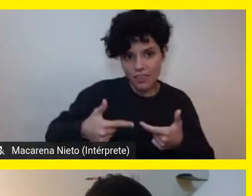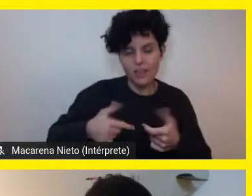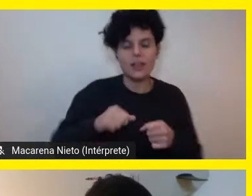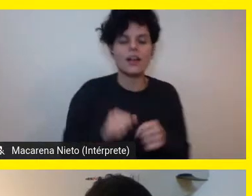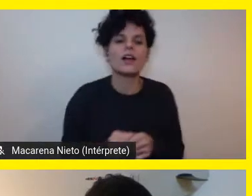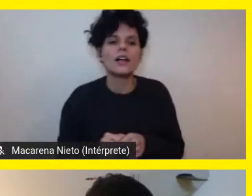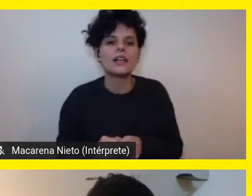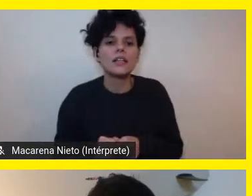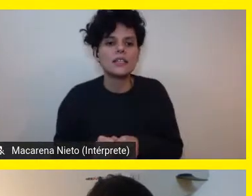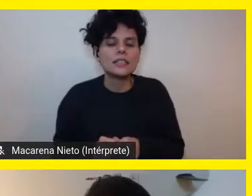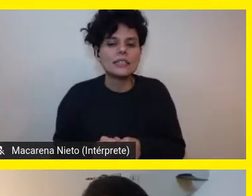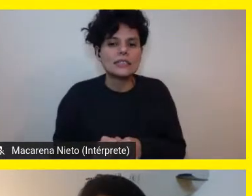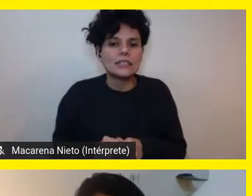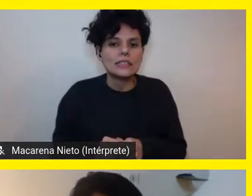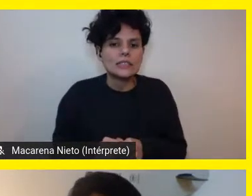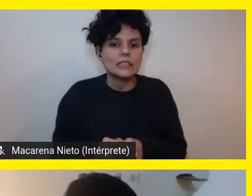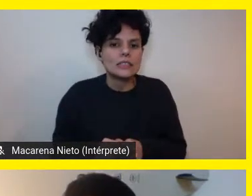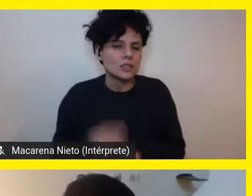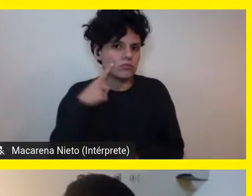sumamente